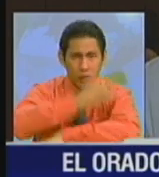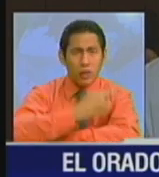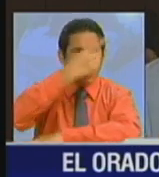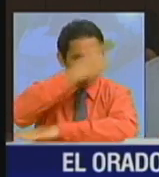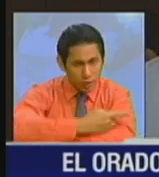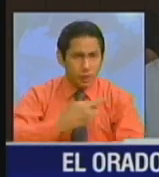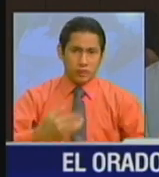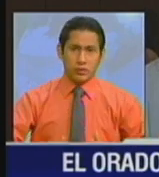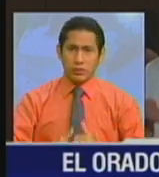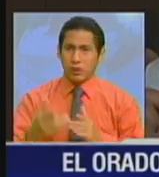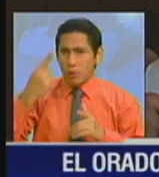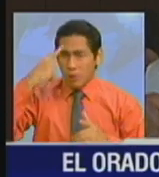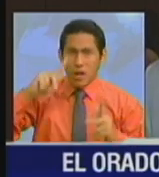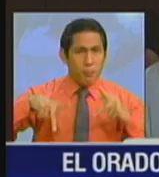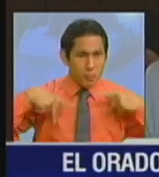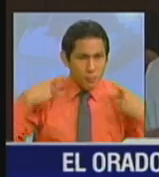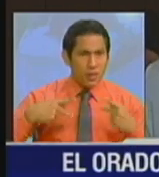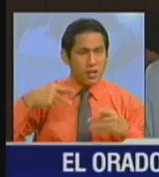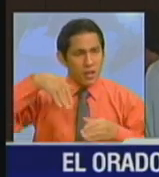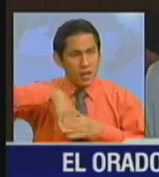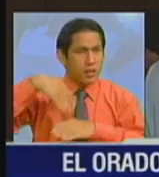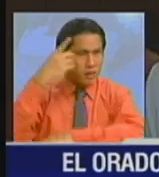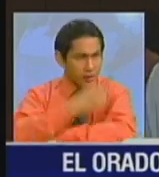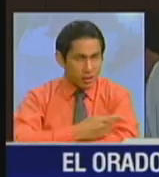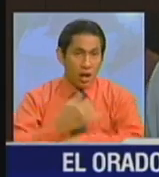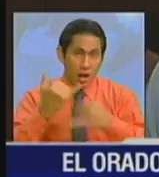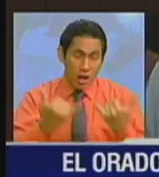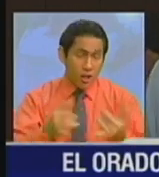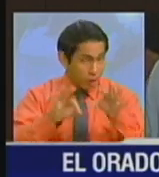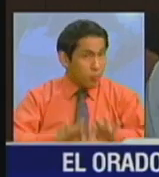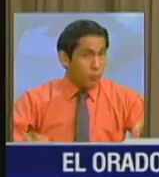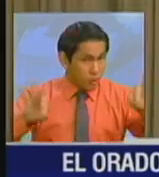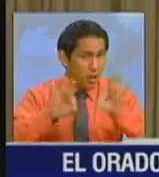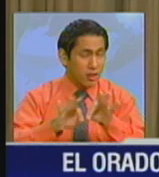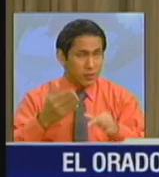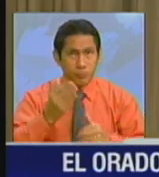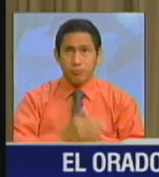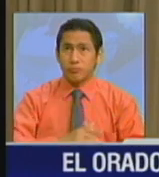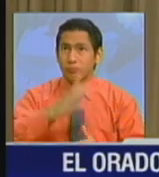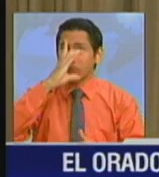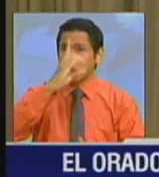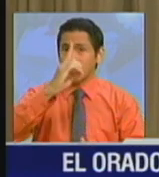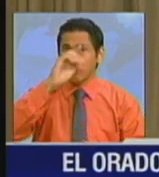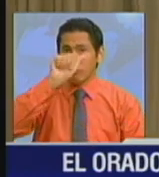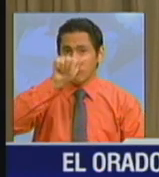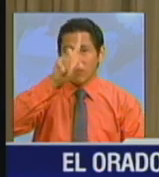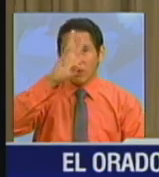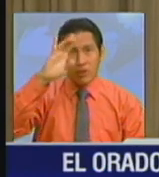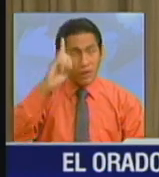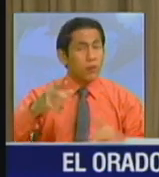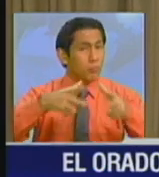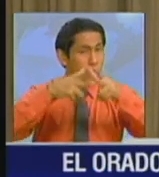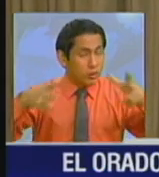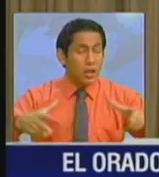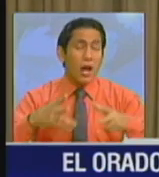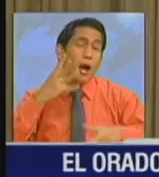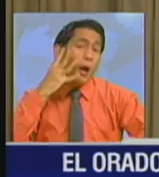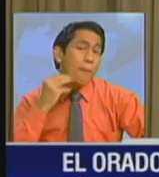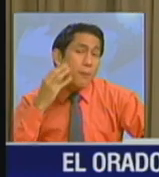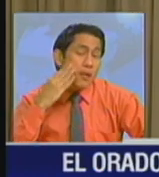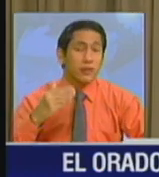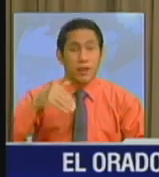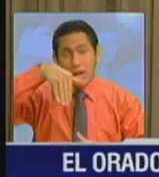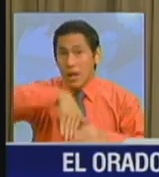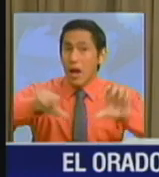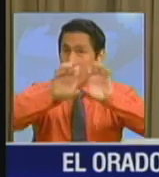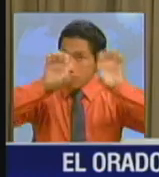estar concentrado y para vivir en el momento presente, que es lo más importante. David Gee tiene amplia experiencia en el mundo corporativo,